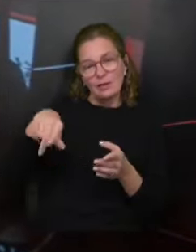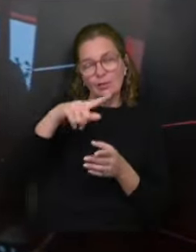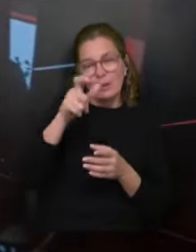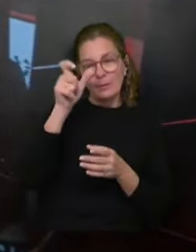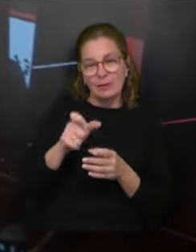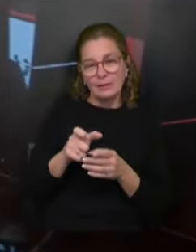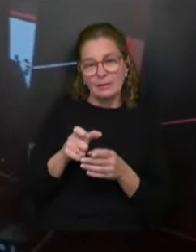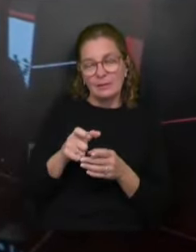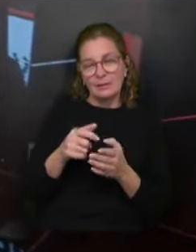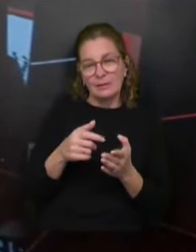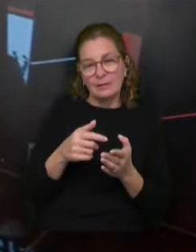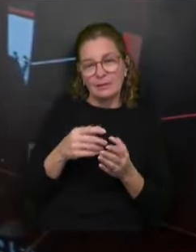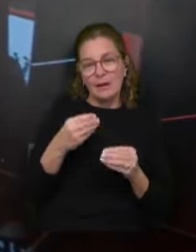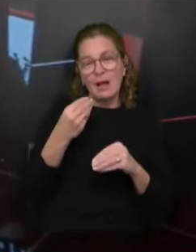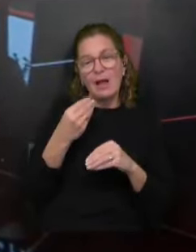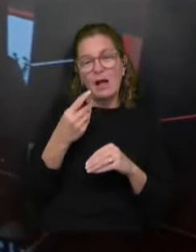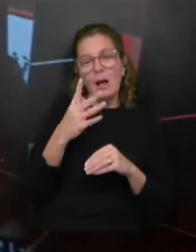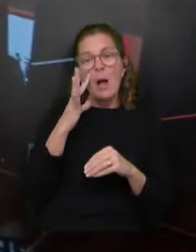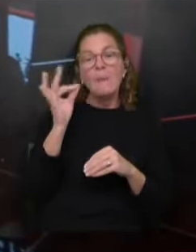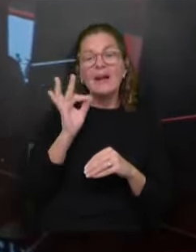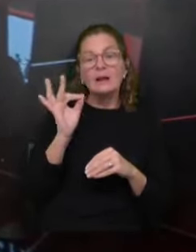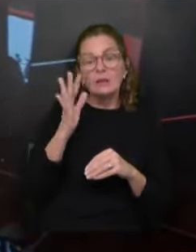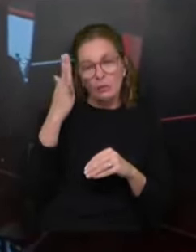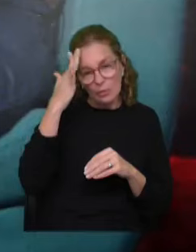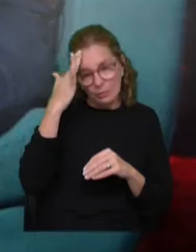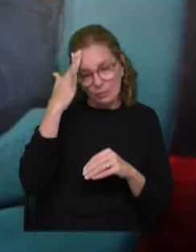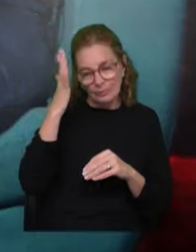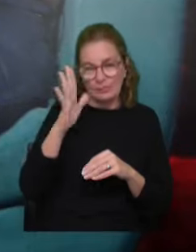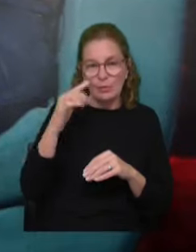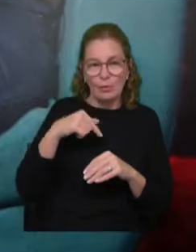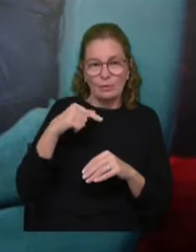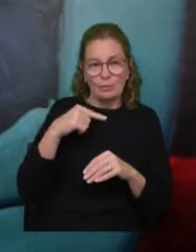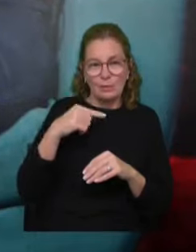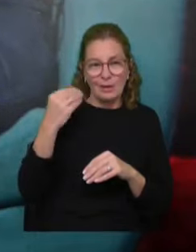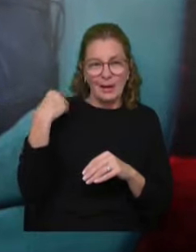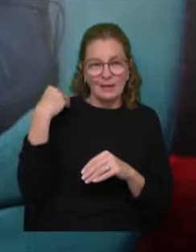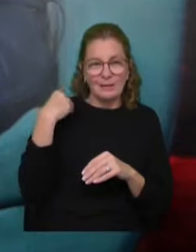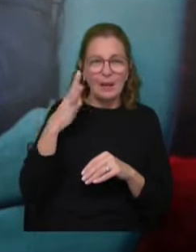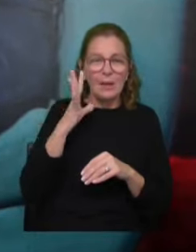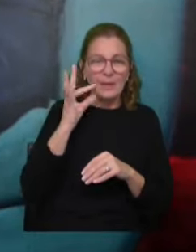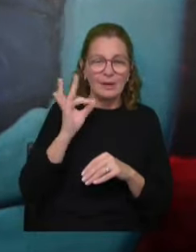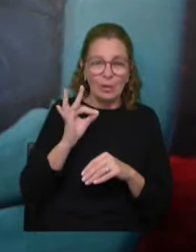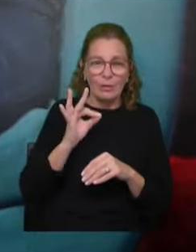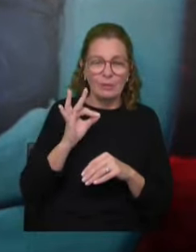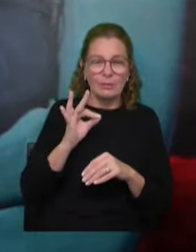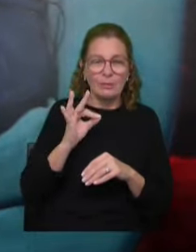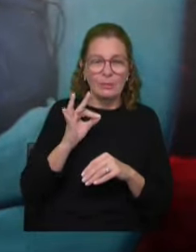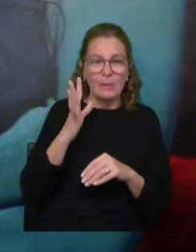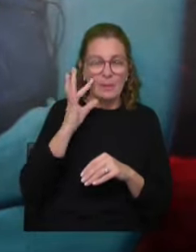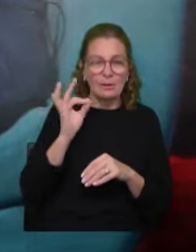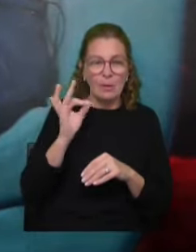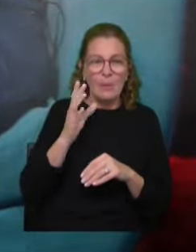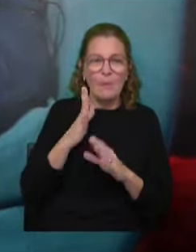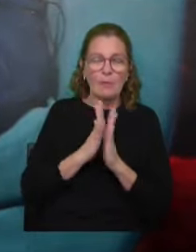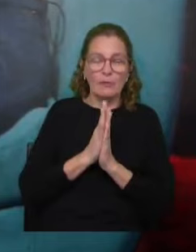también a familiares. Ah, madre, perdón. Familiares y Cris. Demasiado cansada y pido disculpas, pero